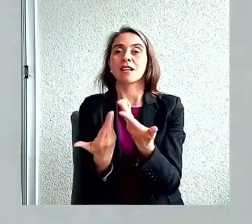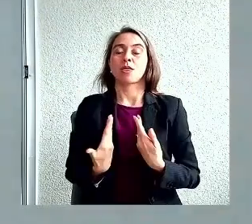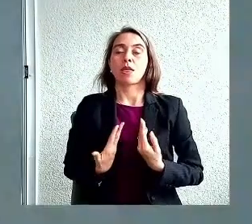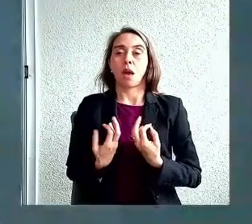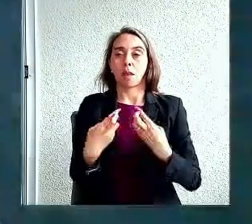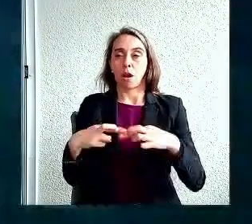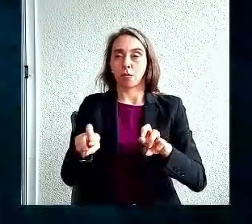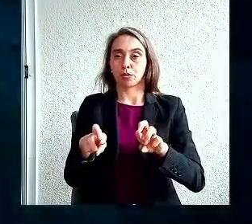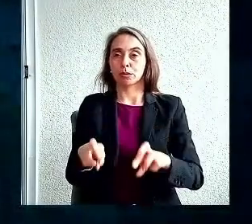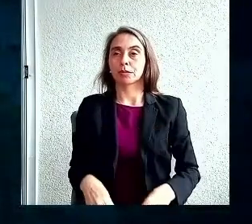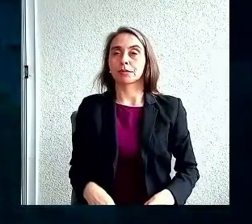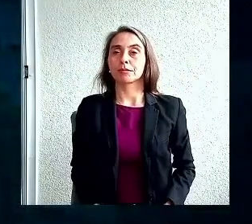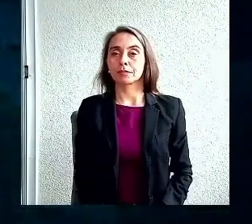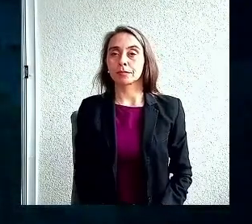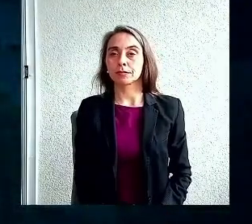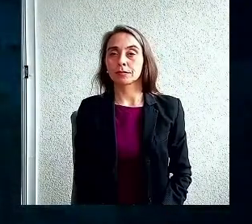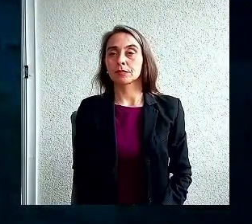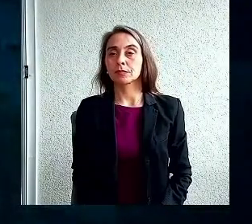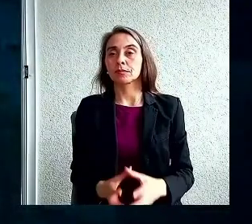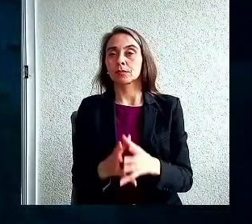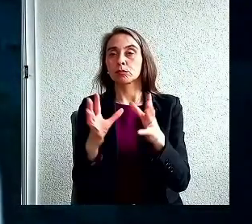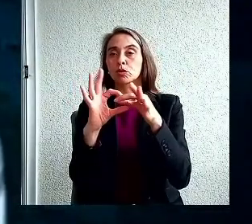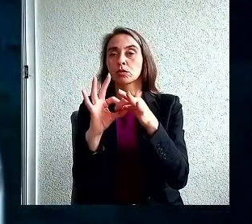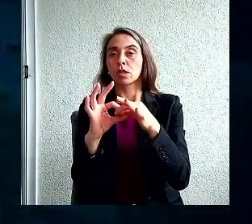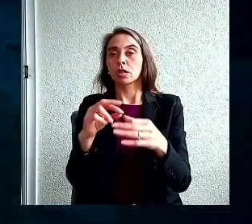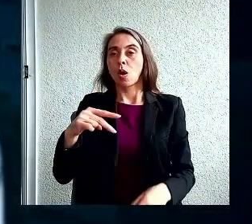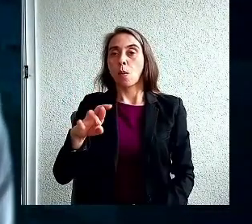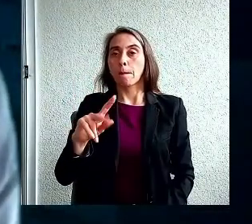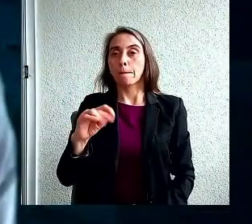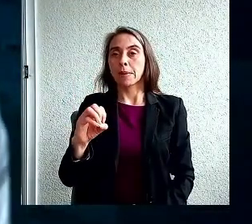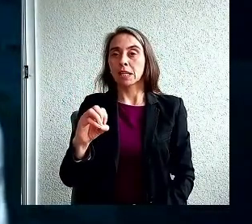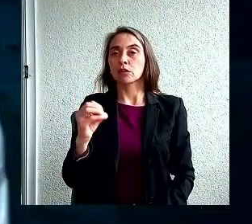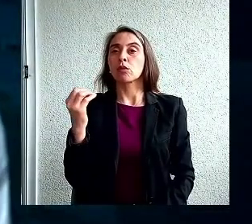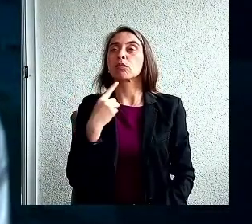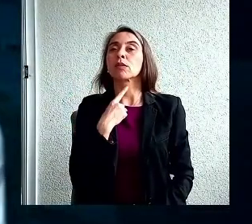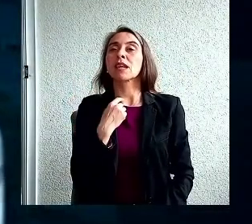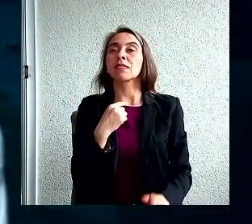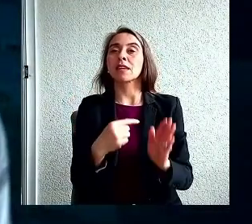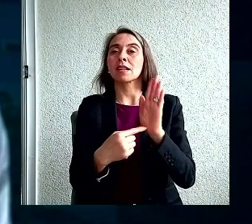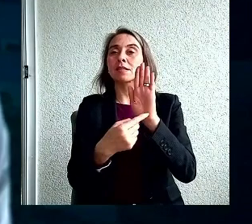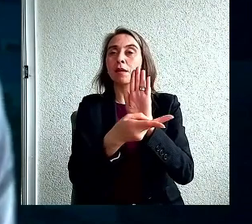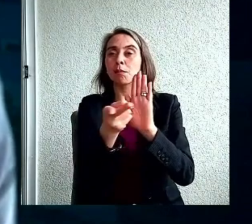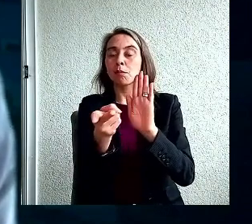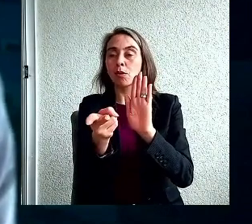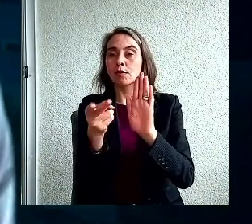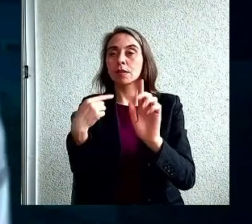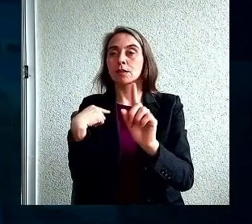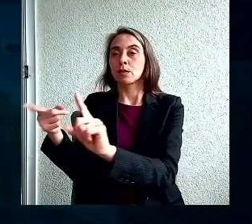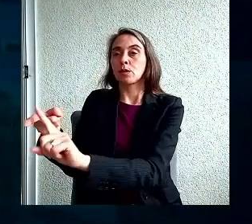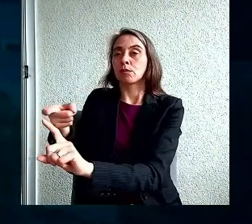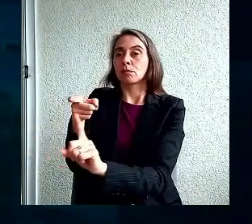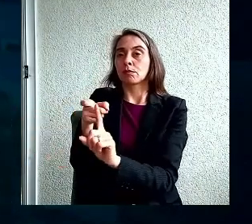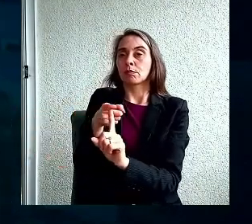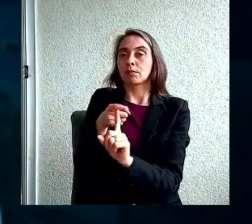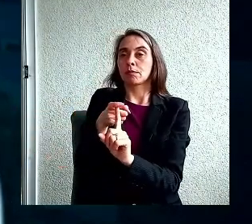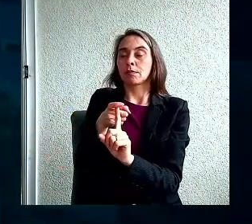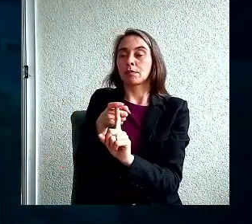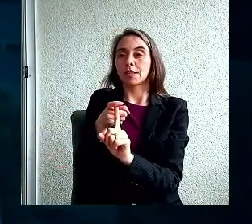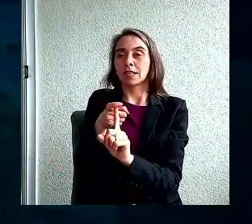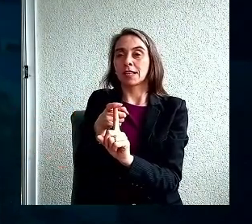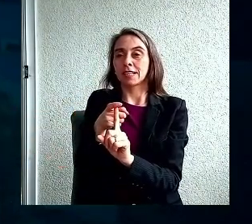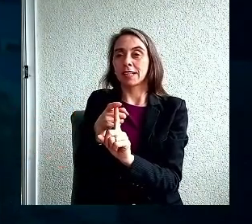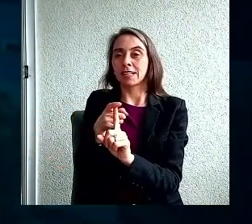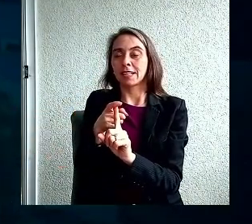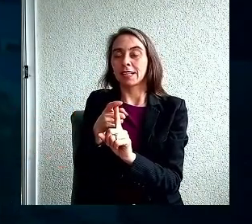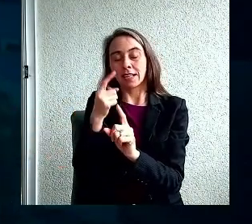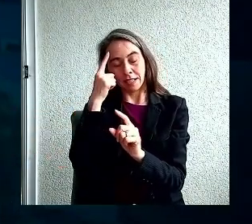Me quedé un poco helado con el dibujo del tamaño del bloque de hielo equivalente que se está derritiendo, que